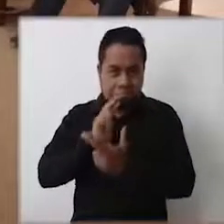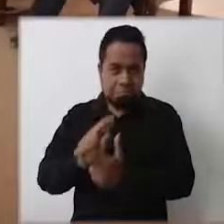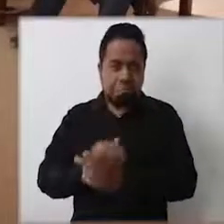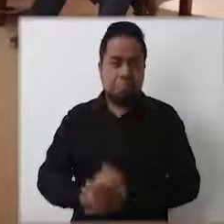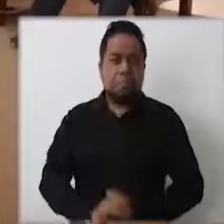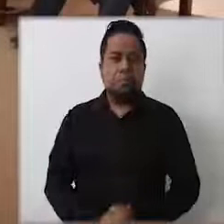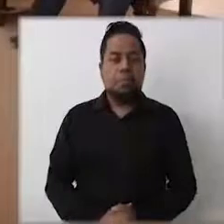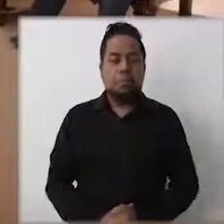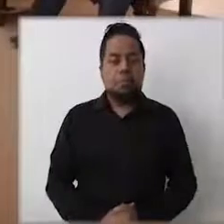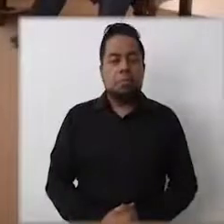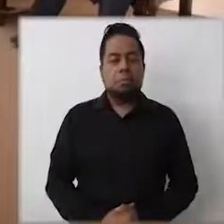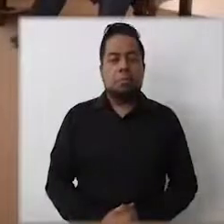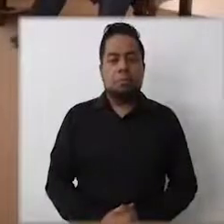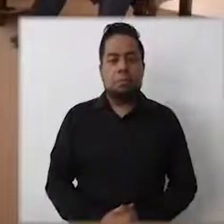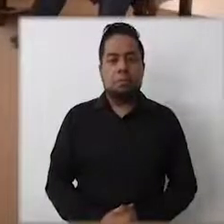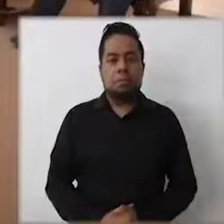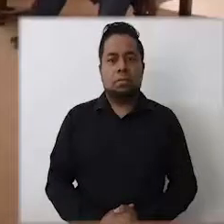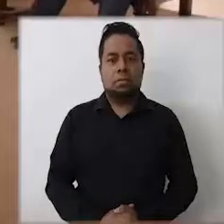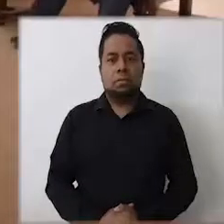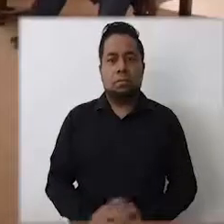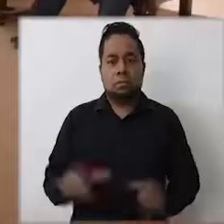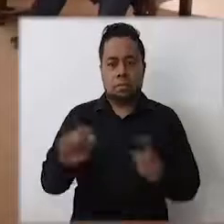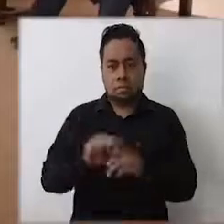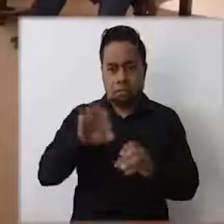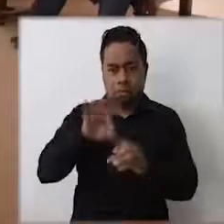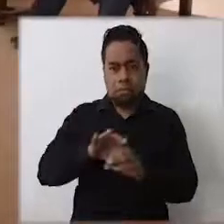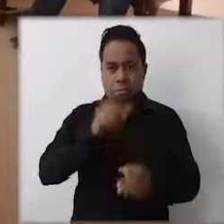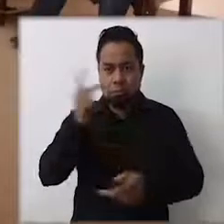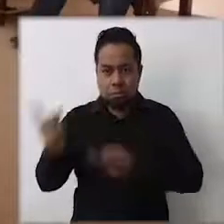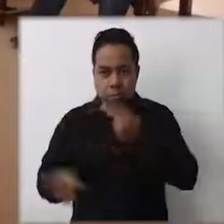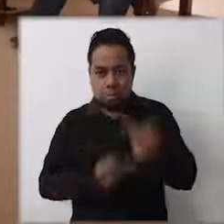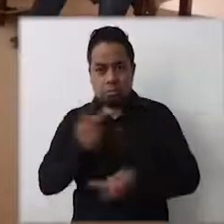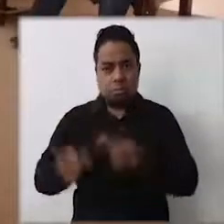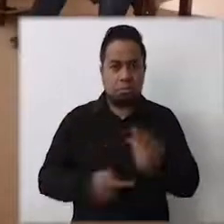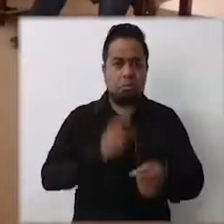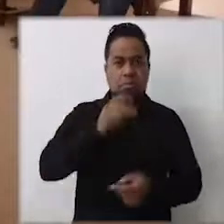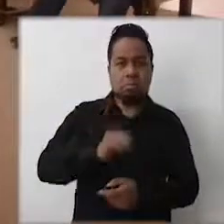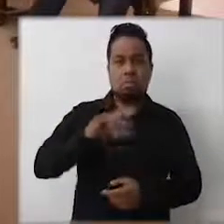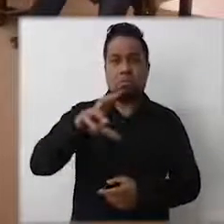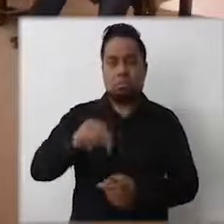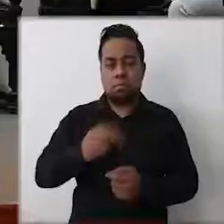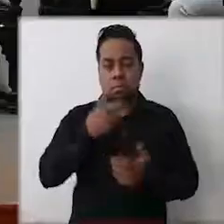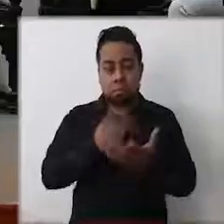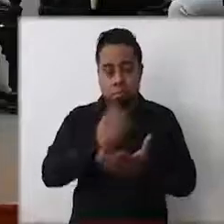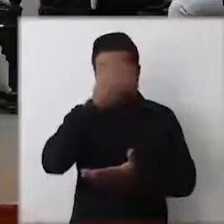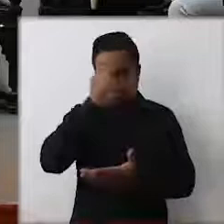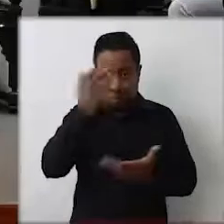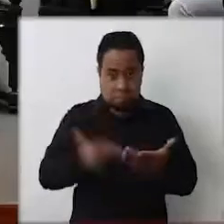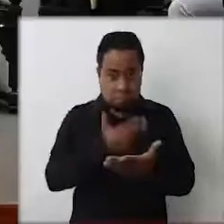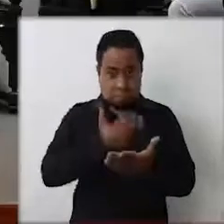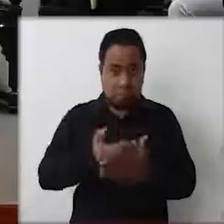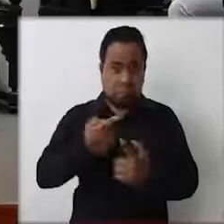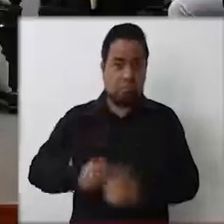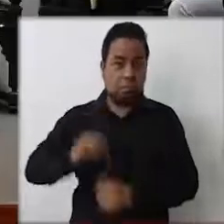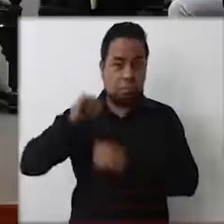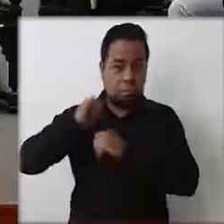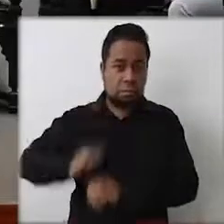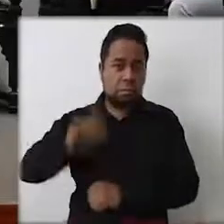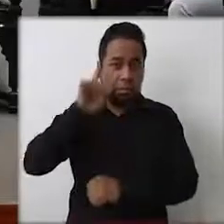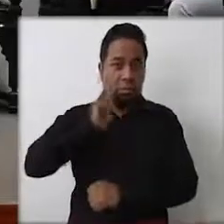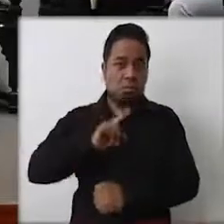Aprobado por unanimidad, señor presidente. Gracias, secretaria. Turne el punto. Perdón. Corrijo, señor presidente.